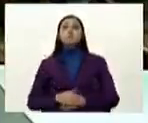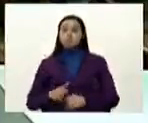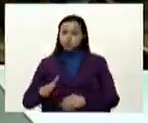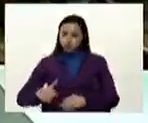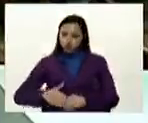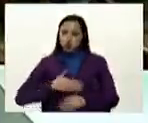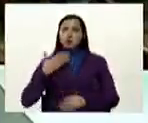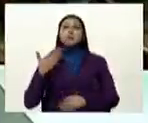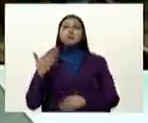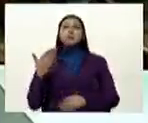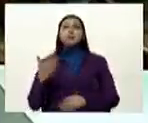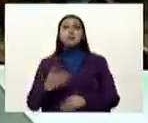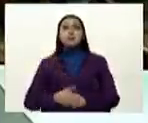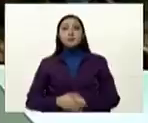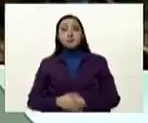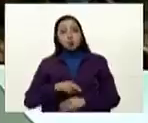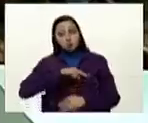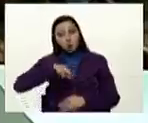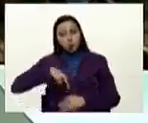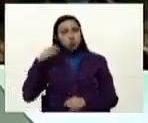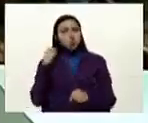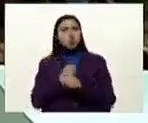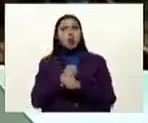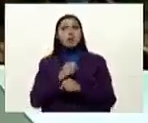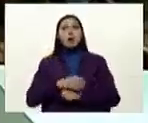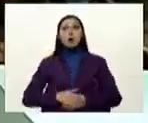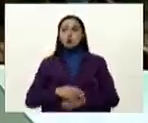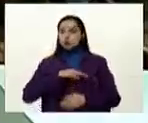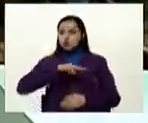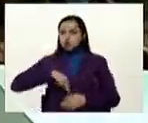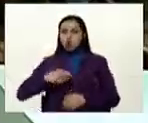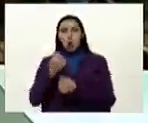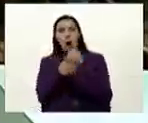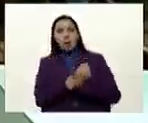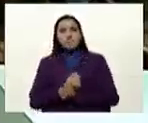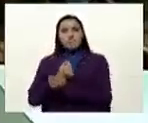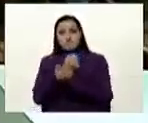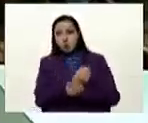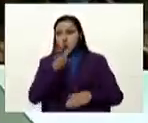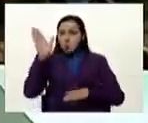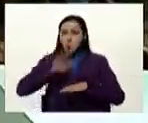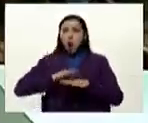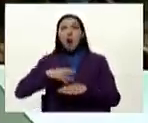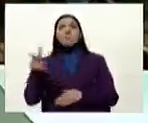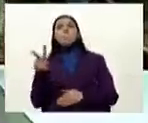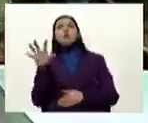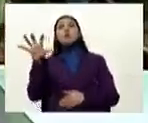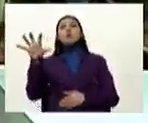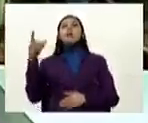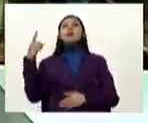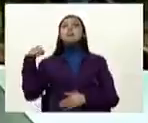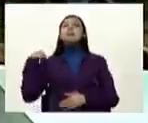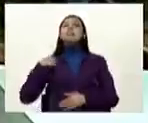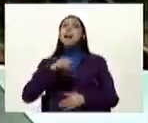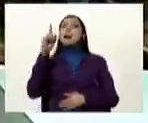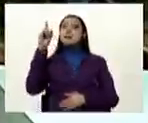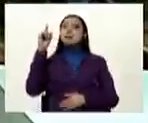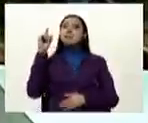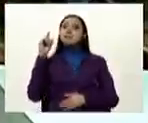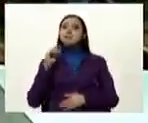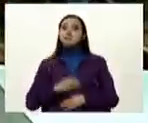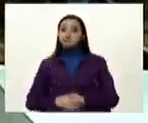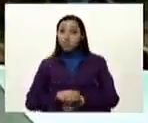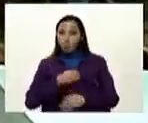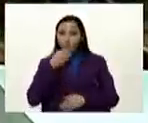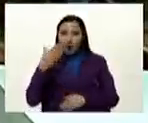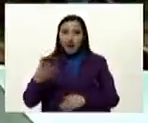merece, nuestro trabajo, nuestro amor, porque Venezuela tiene con qué. Buenas